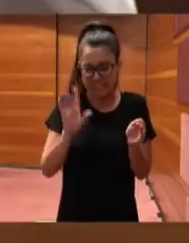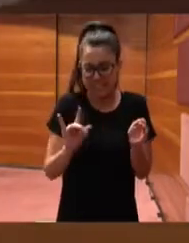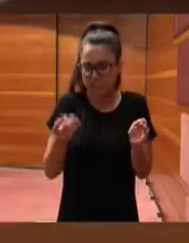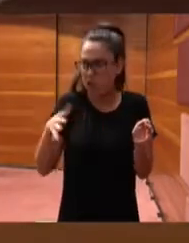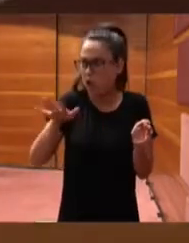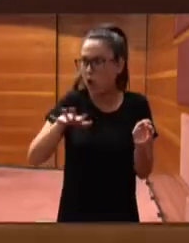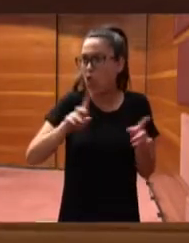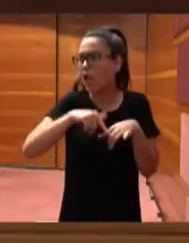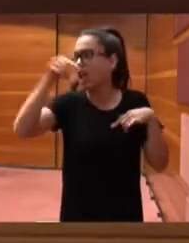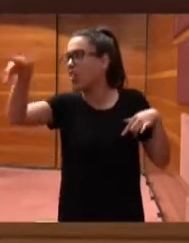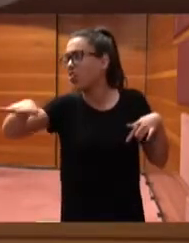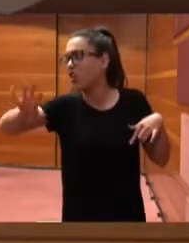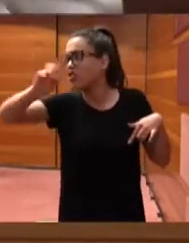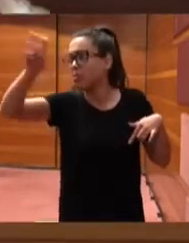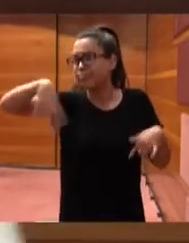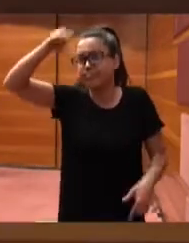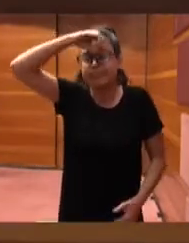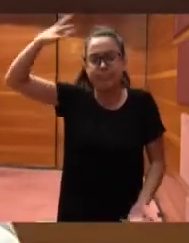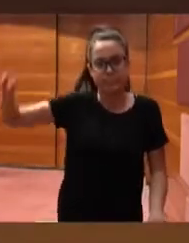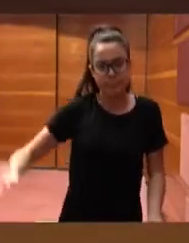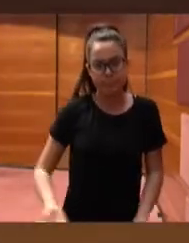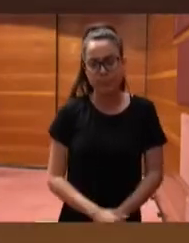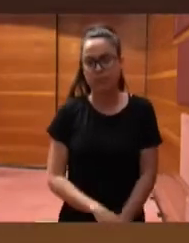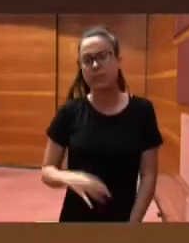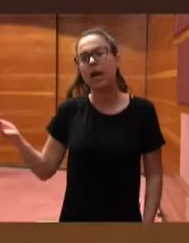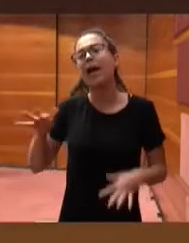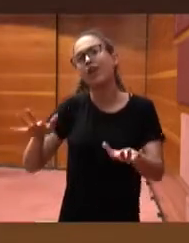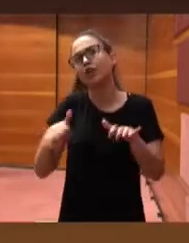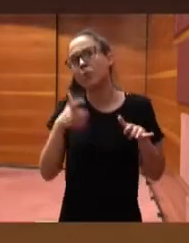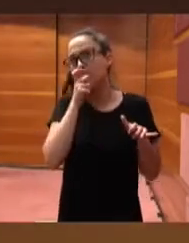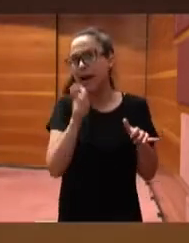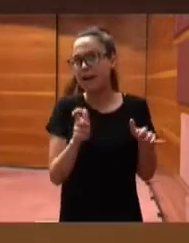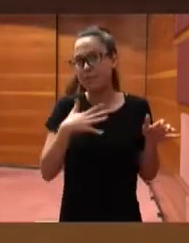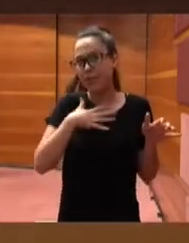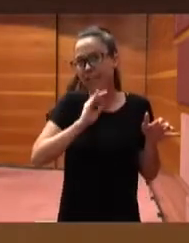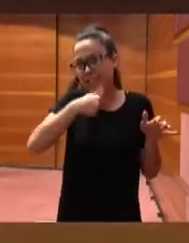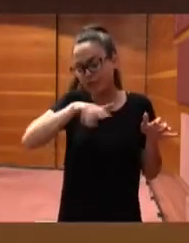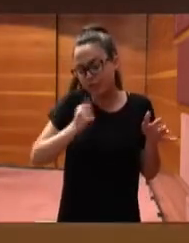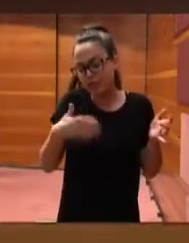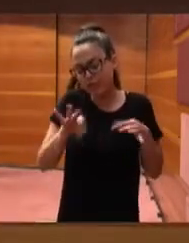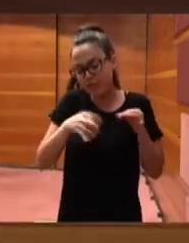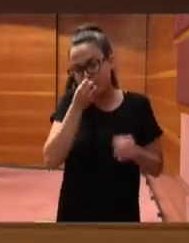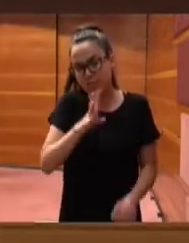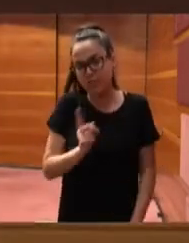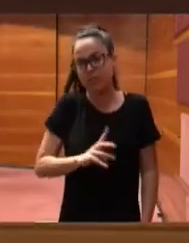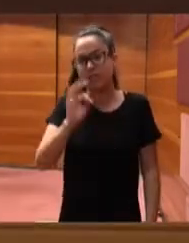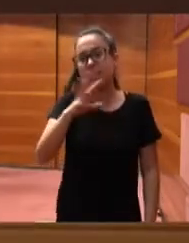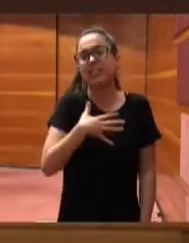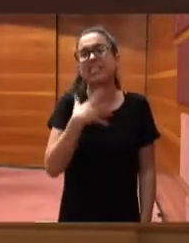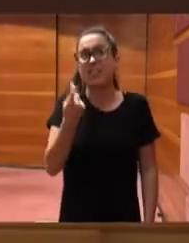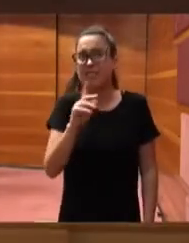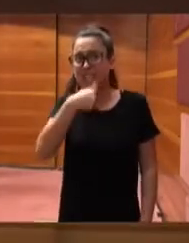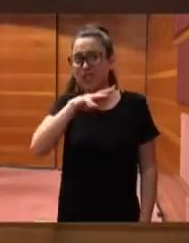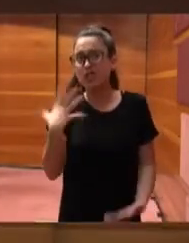No, exacto, cuando he dicho egoísmo, solamente no he elegido bien la palabra. No sé cómo se puede hacer, igual tenemos que enterarnos todos de